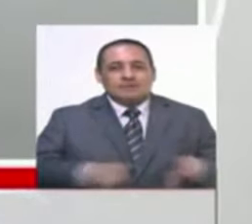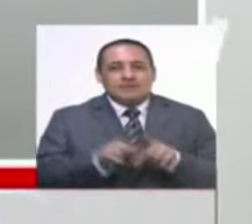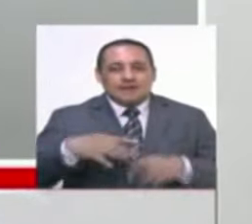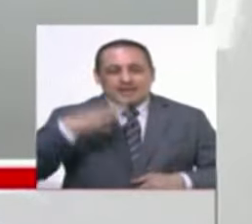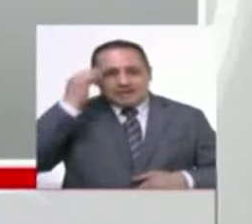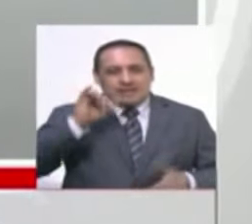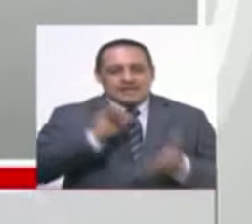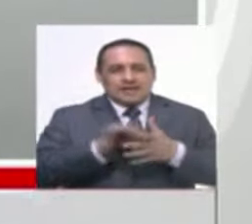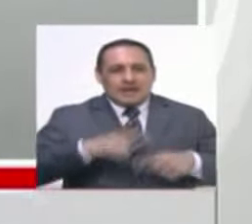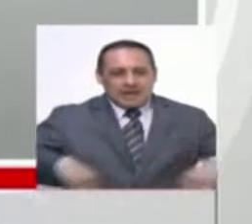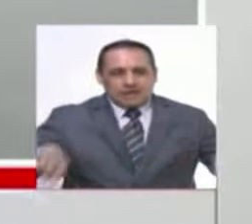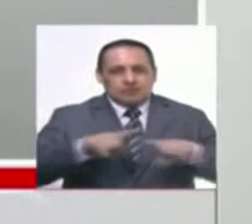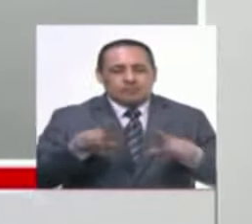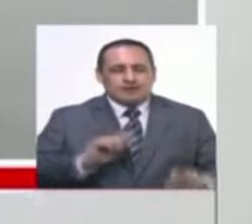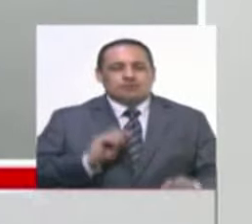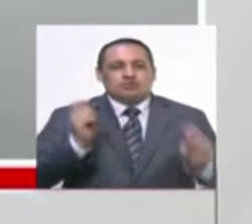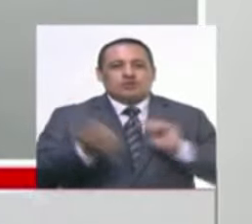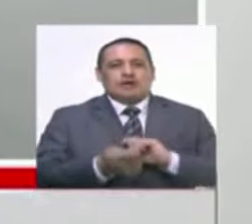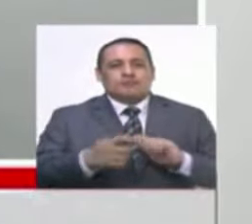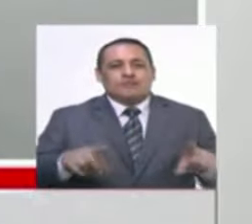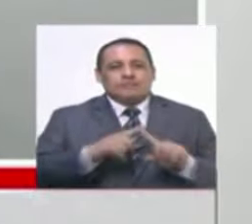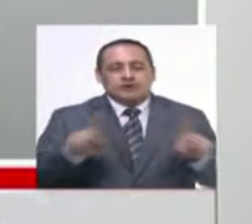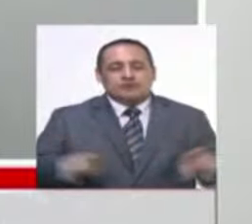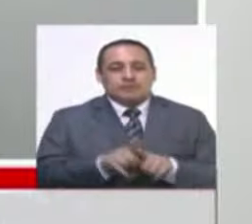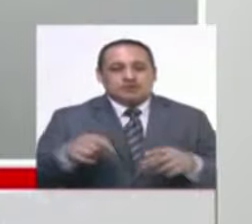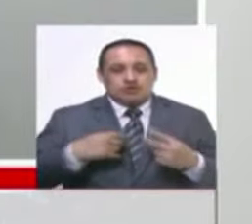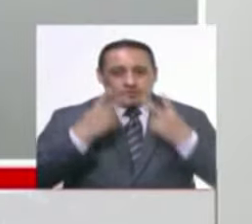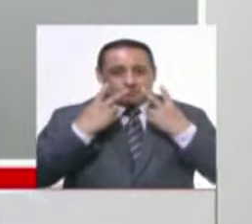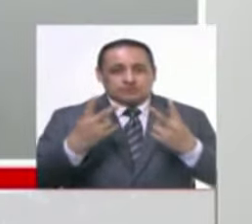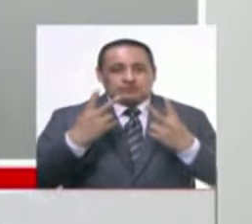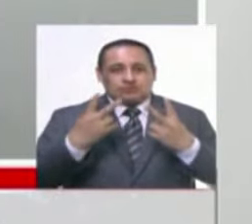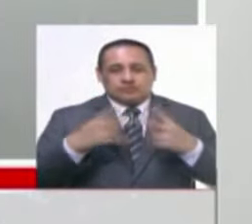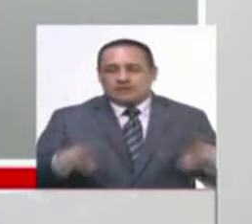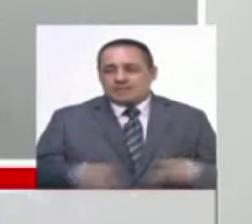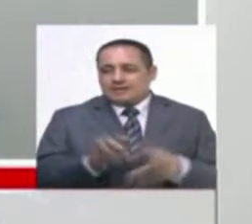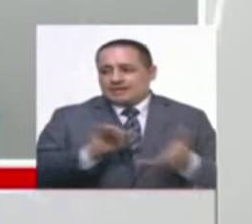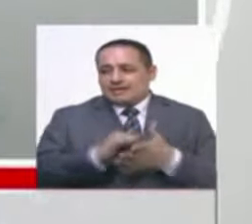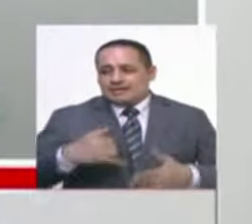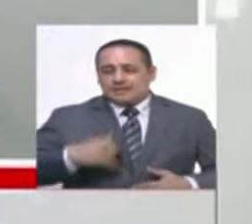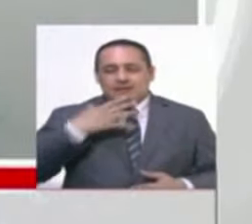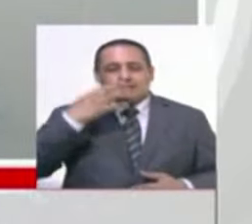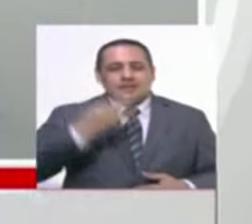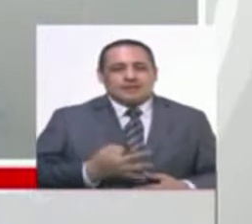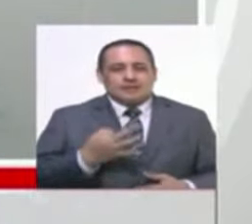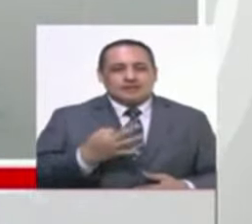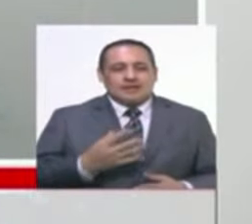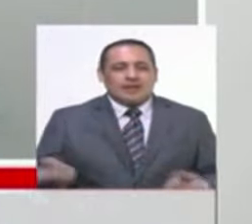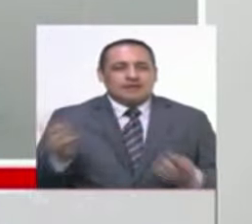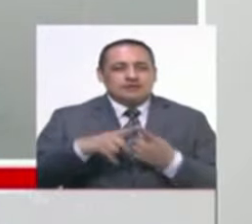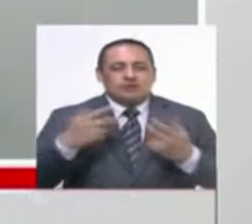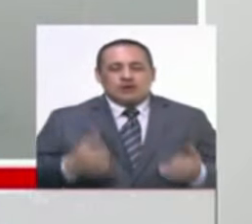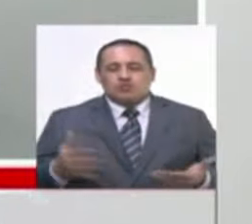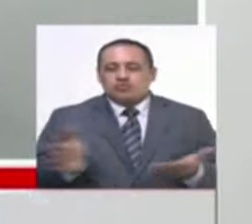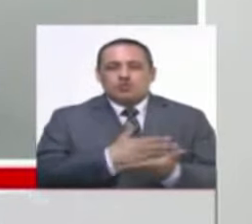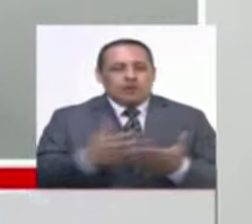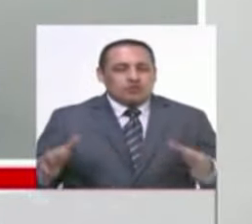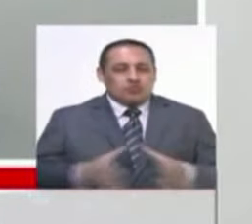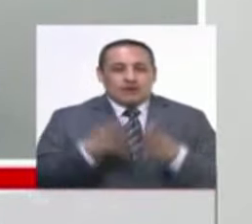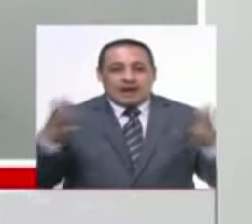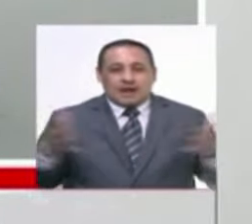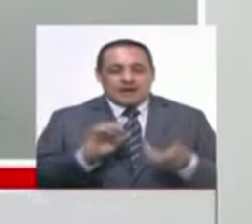creer que iban a hacer un gran cambio, pero me he dado cuenta que en la realidad no hay un gran cambio.